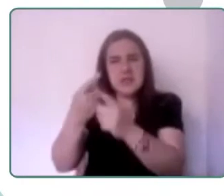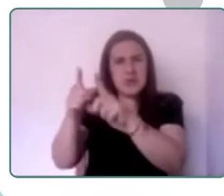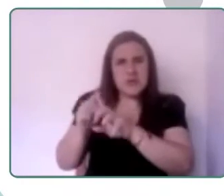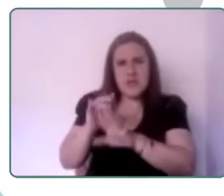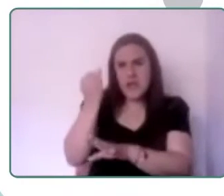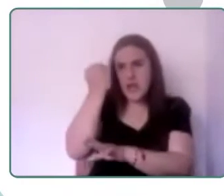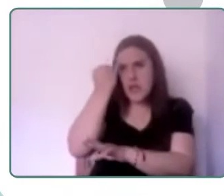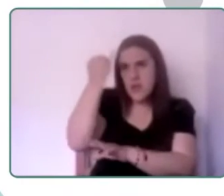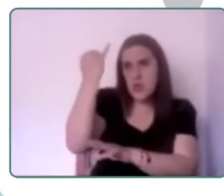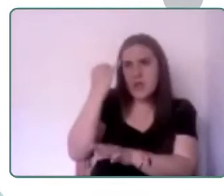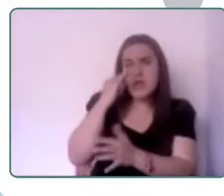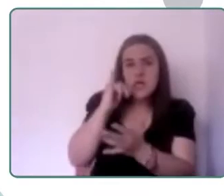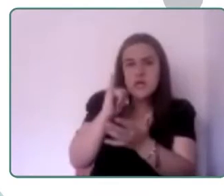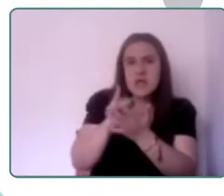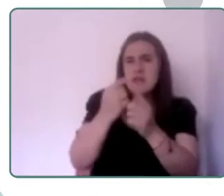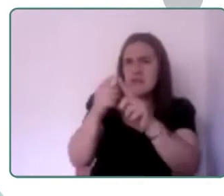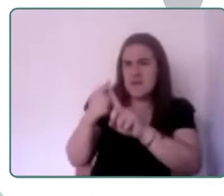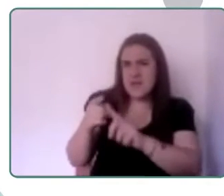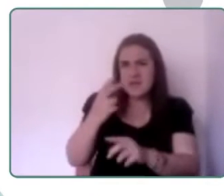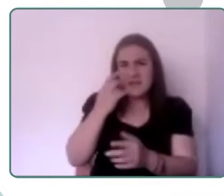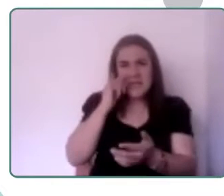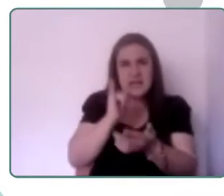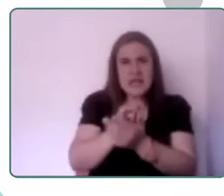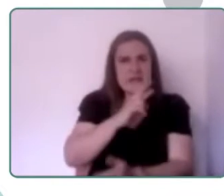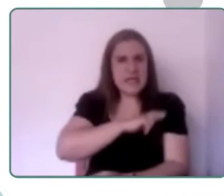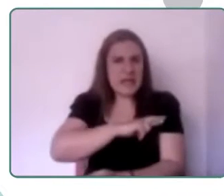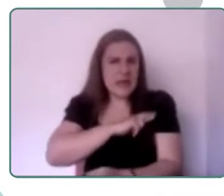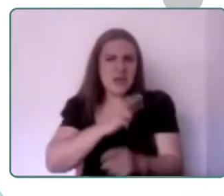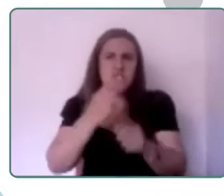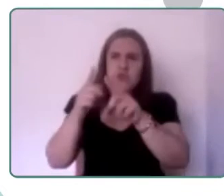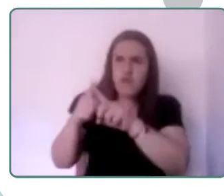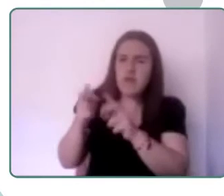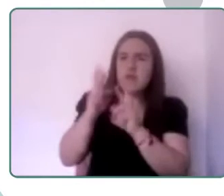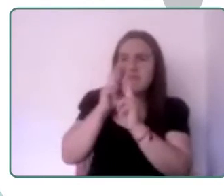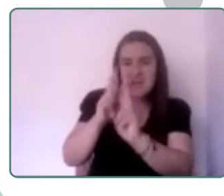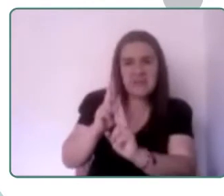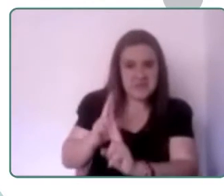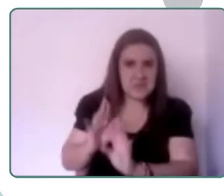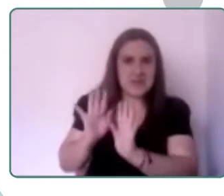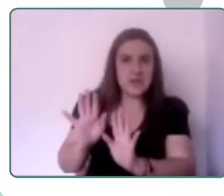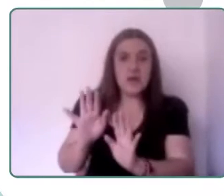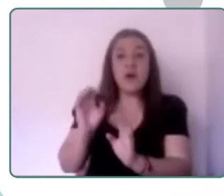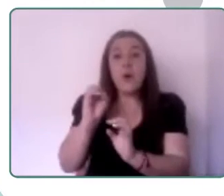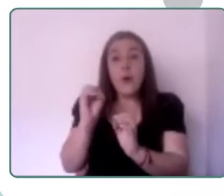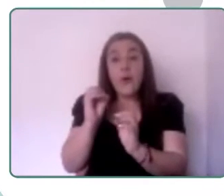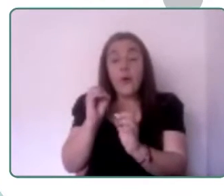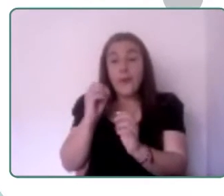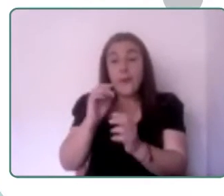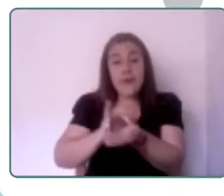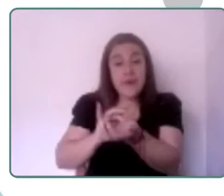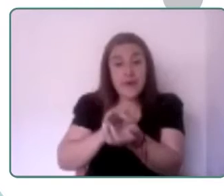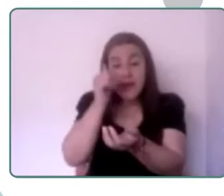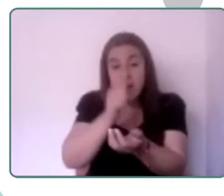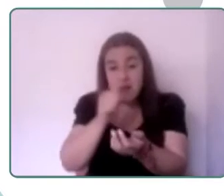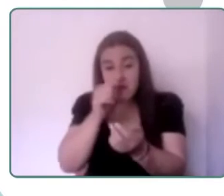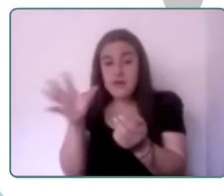la diversidad de creencias religiosas, por ese reconocimiento de esa diversidad étnica, cultural y social que tenemos en